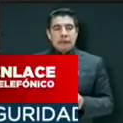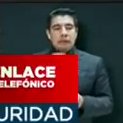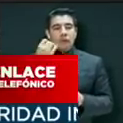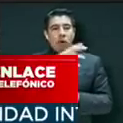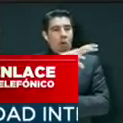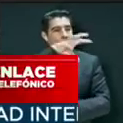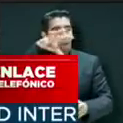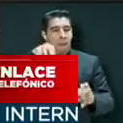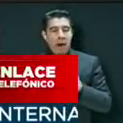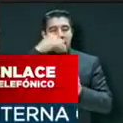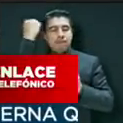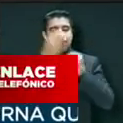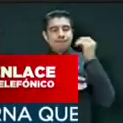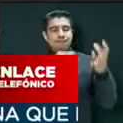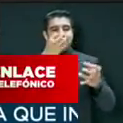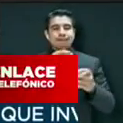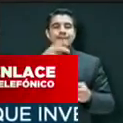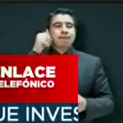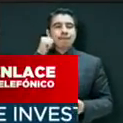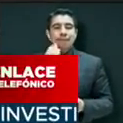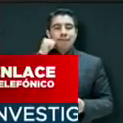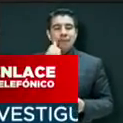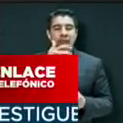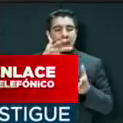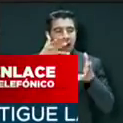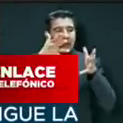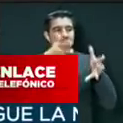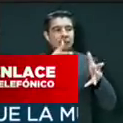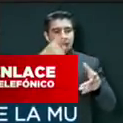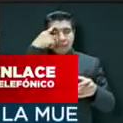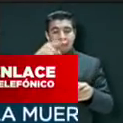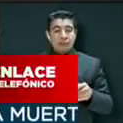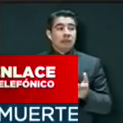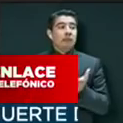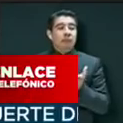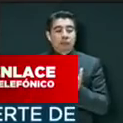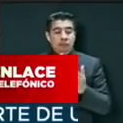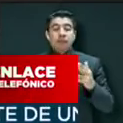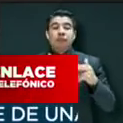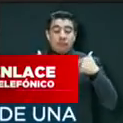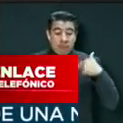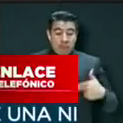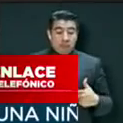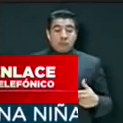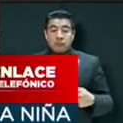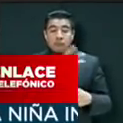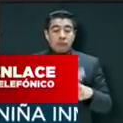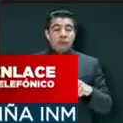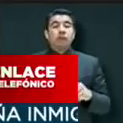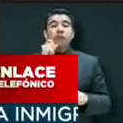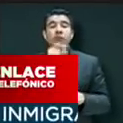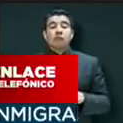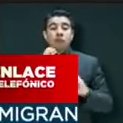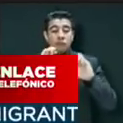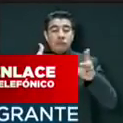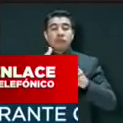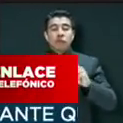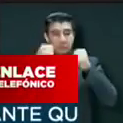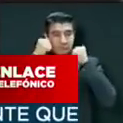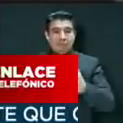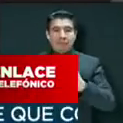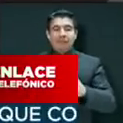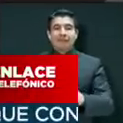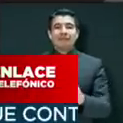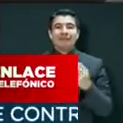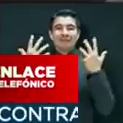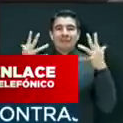Le quiero mencionar que hay gobernadores, los únicos que no se encuentran presentes como invitados de honor, es Juan